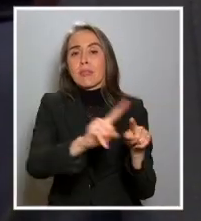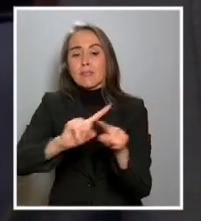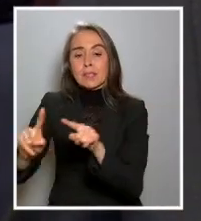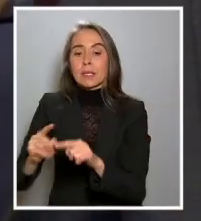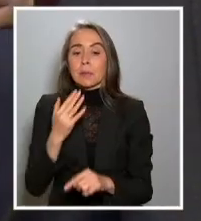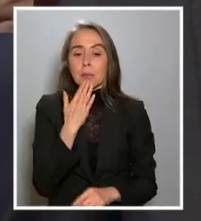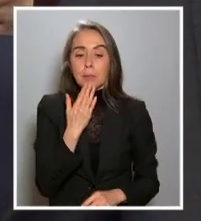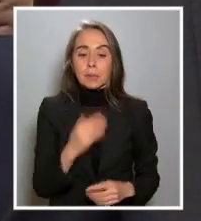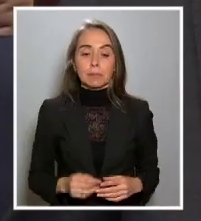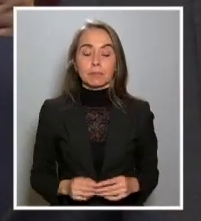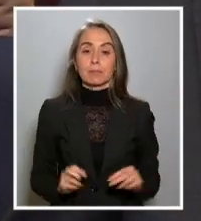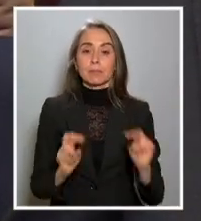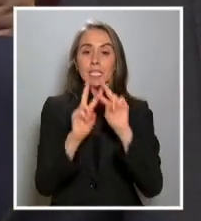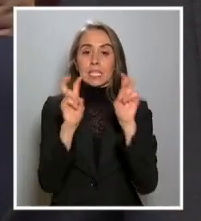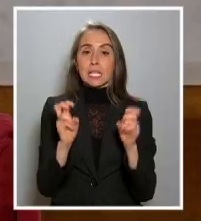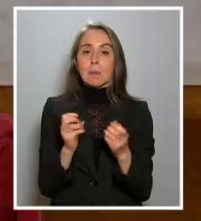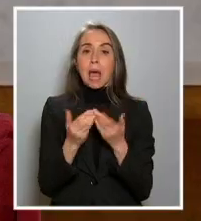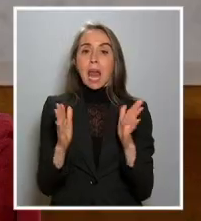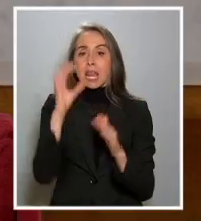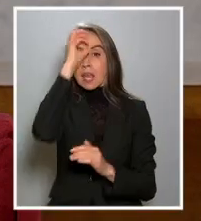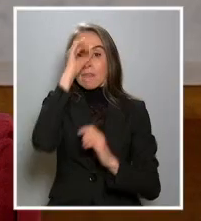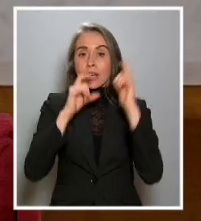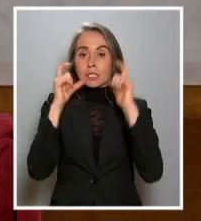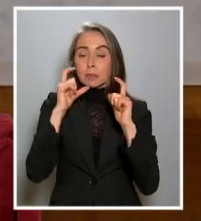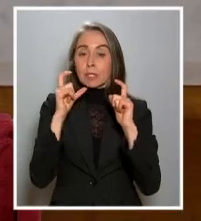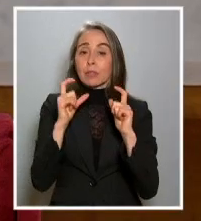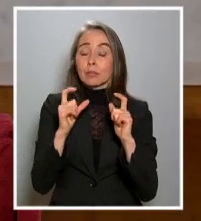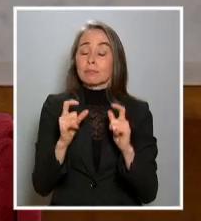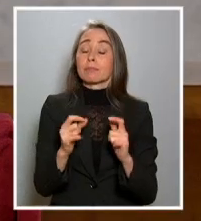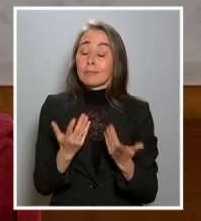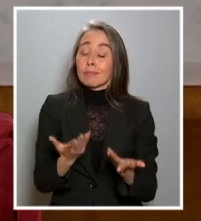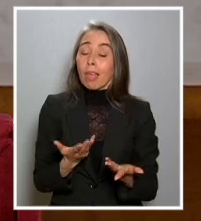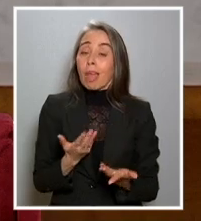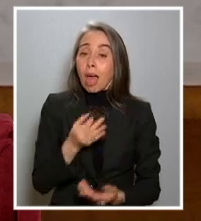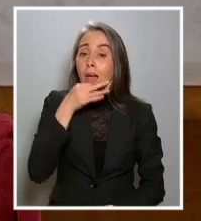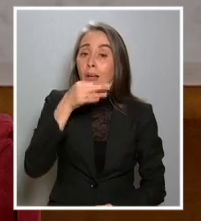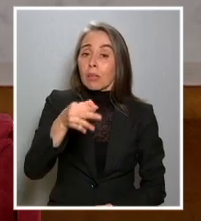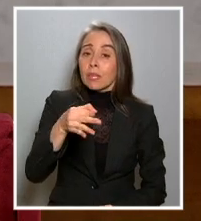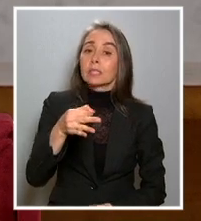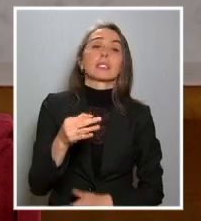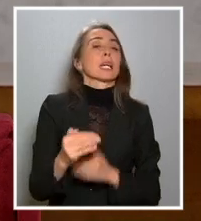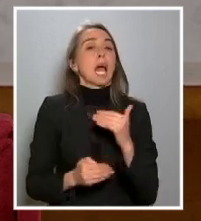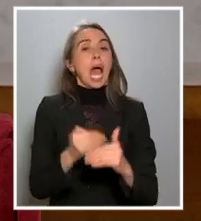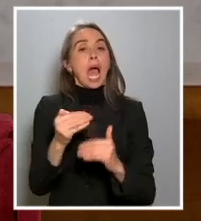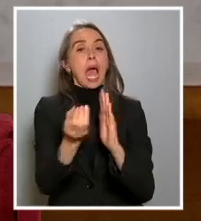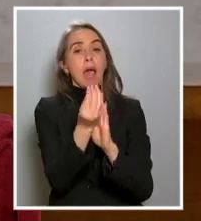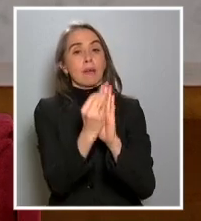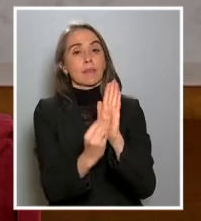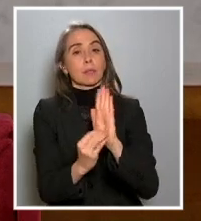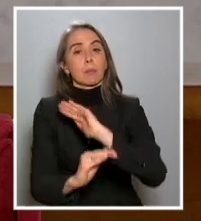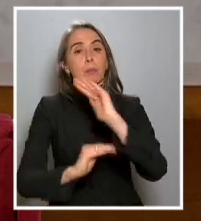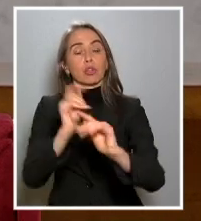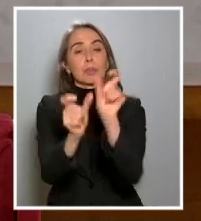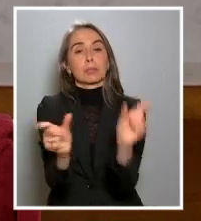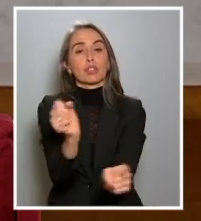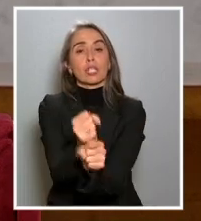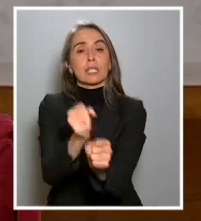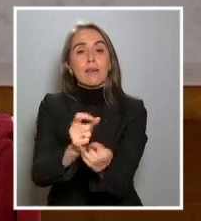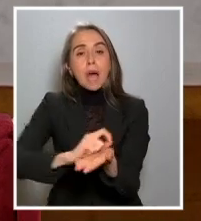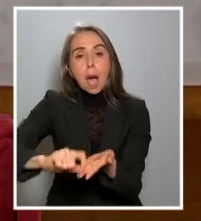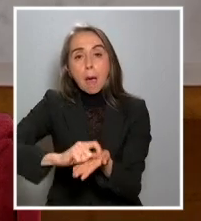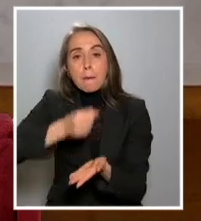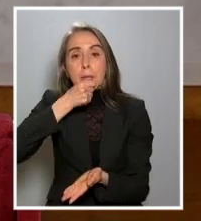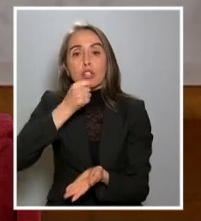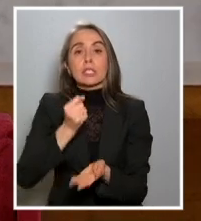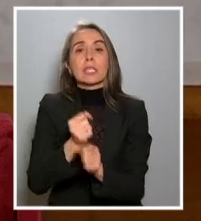En materia de libertad de expresión, bien vale señalarlo, estamos avanzando en la protección de quienes ejercen el periodismo y